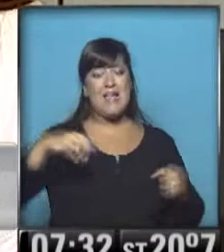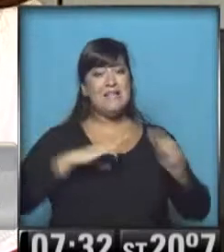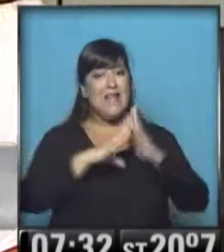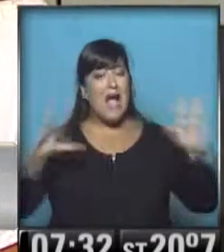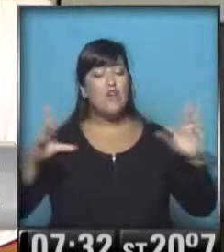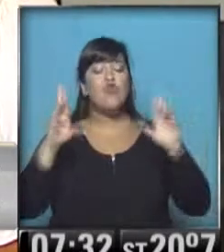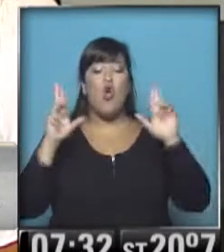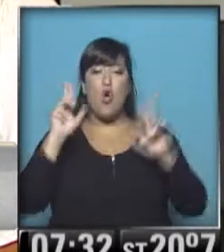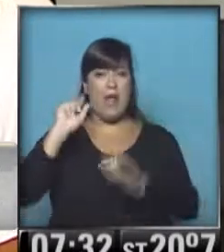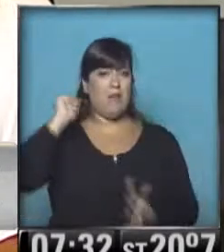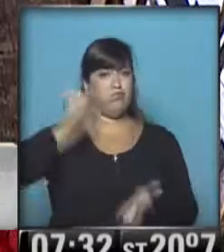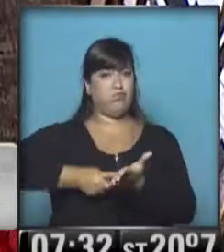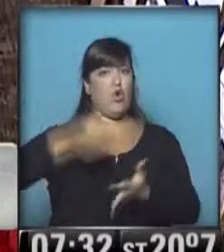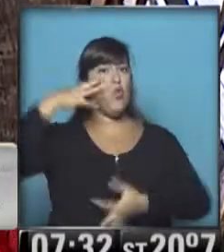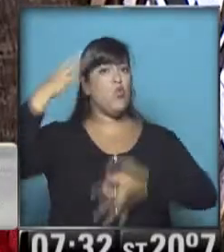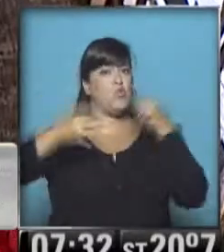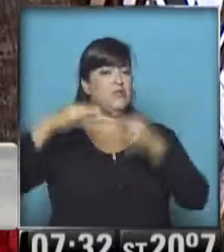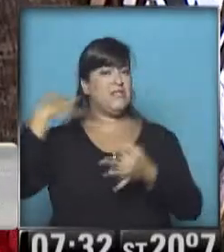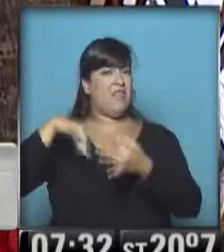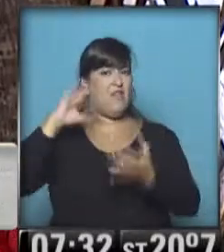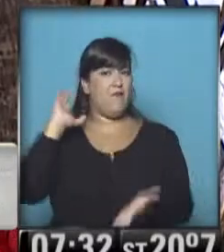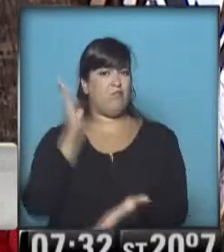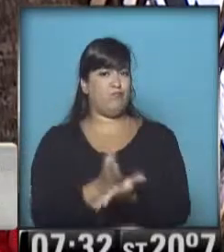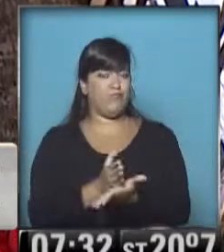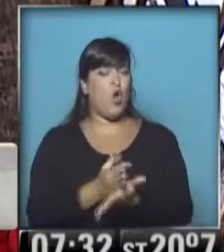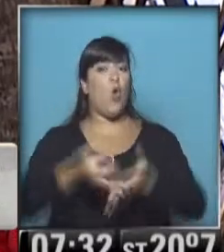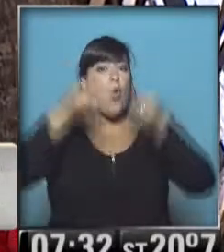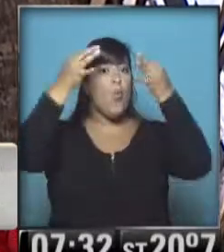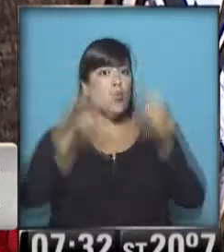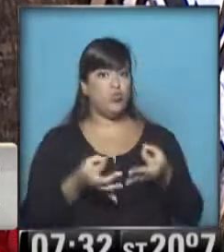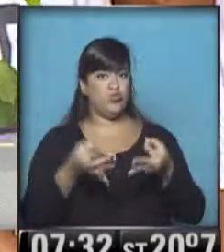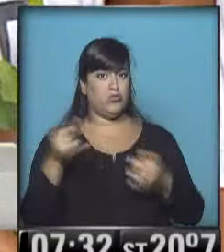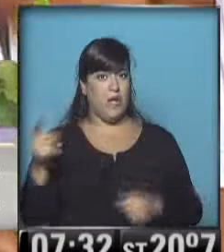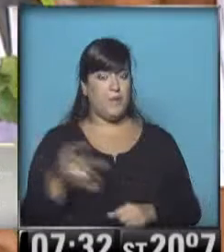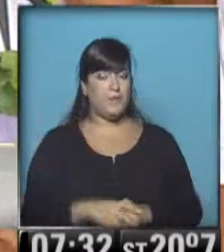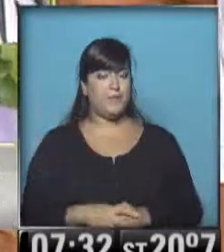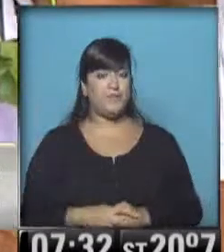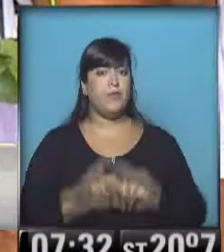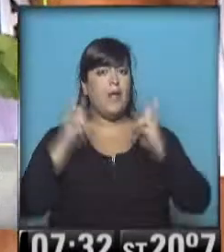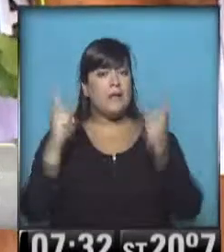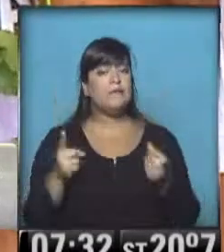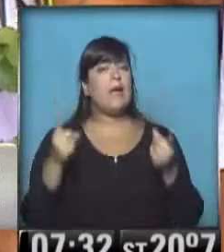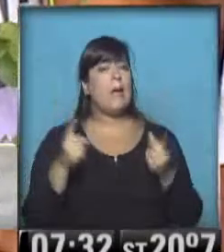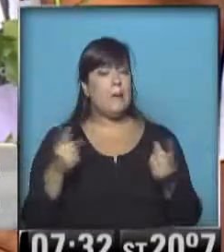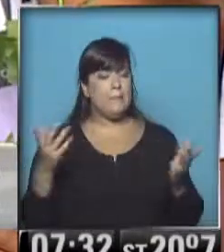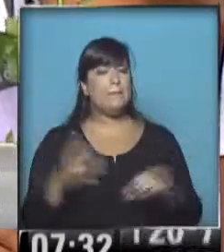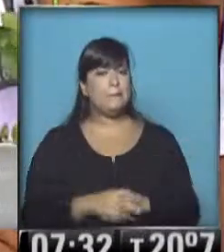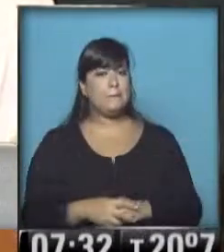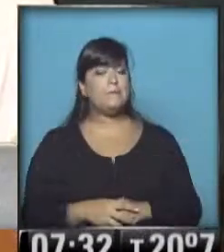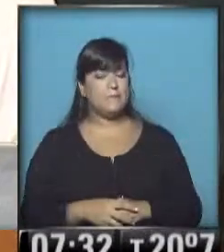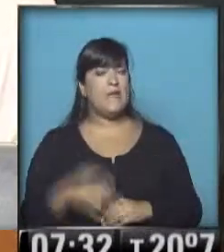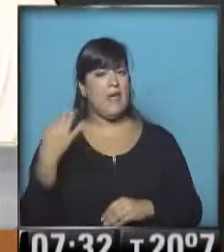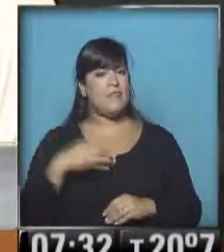sentencia tiene que haber una justicia justa y llenar el corazón con esto, porque